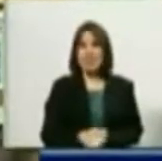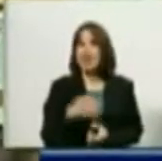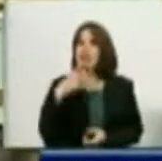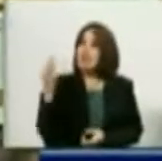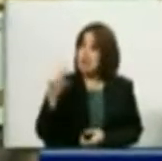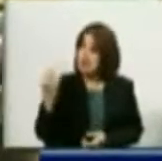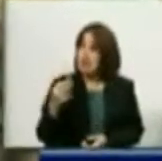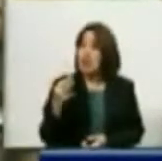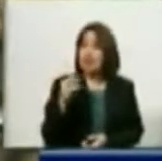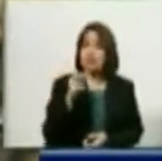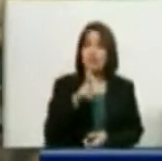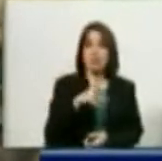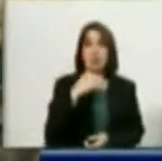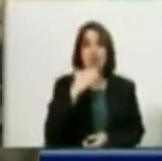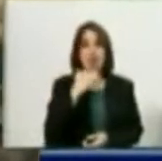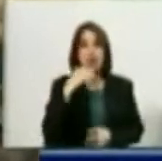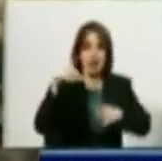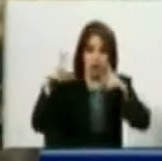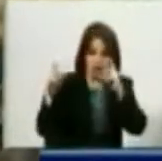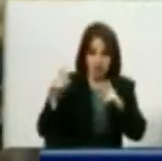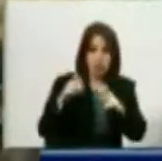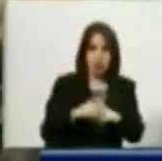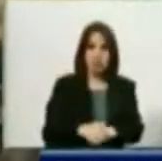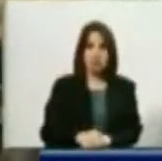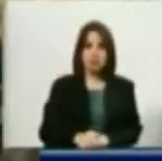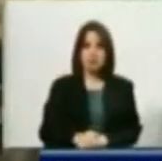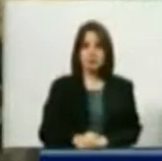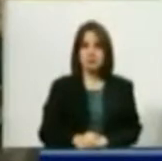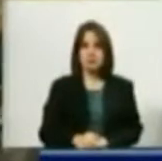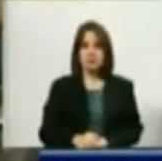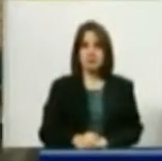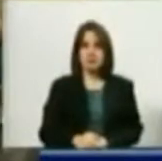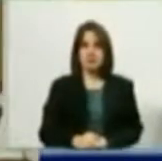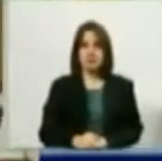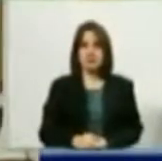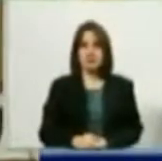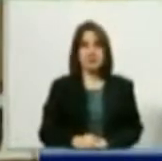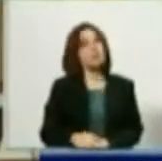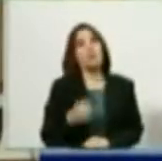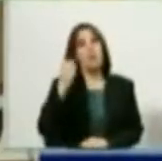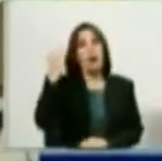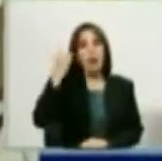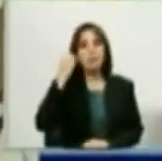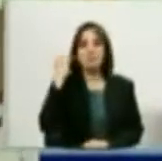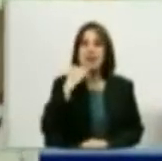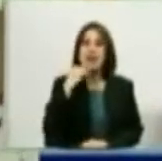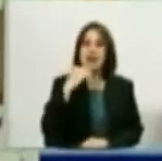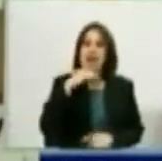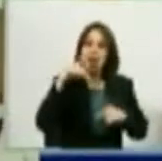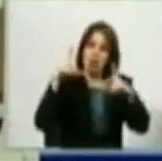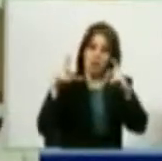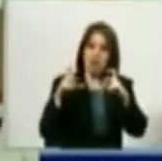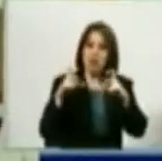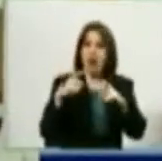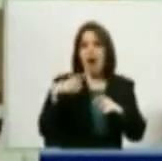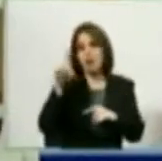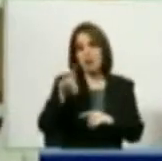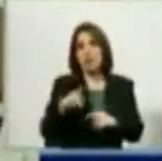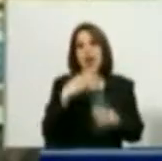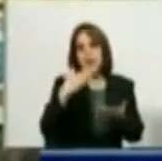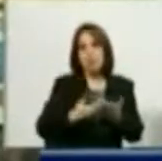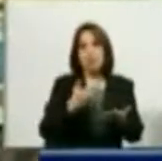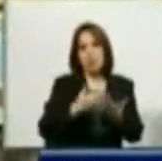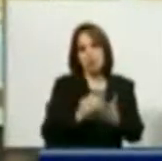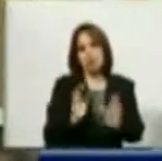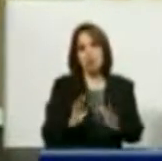debe ser tres Porque alguien toma esta foto vamos a vamos a pensar que el que el que tomó la foto estaba en la protesta también yo